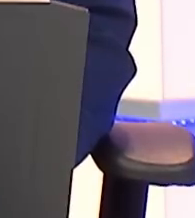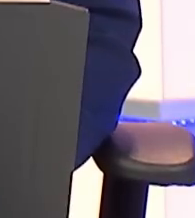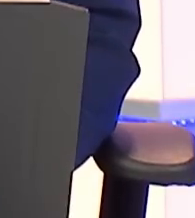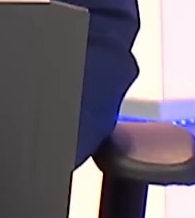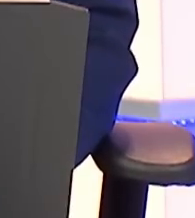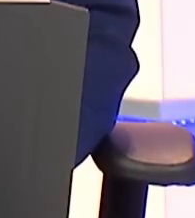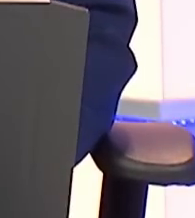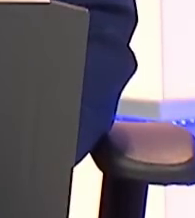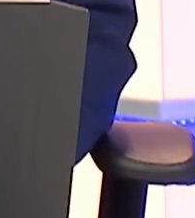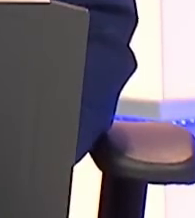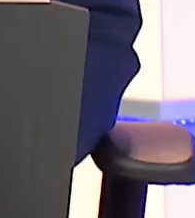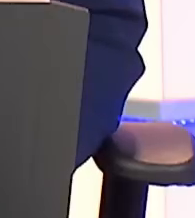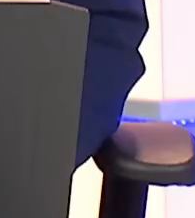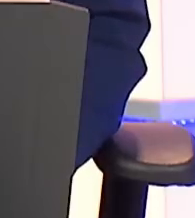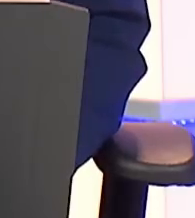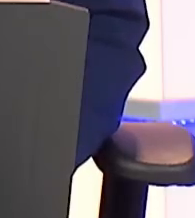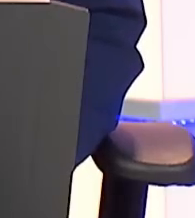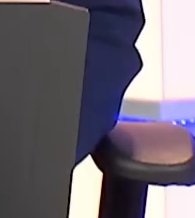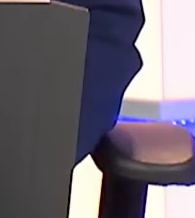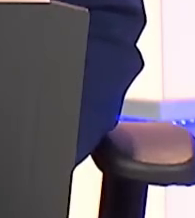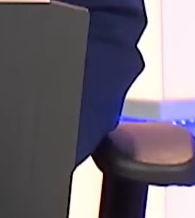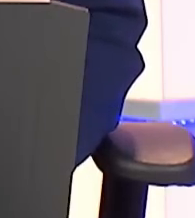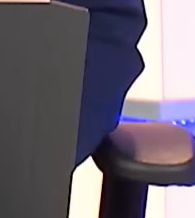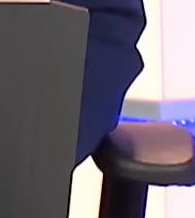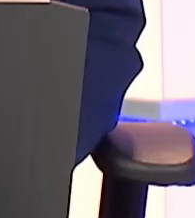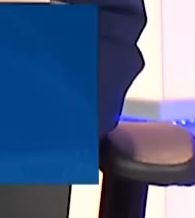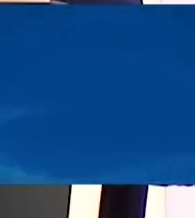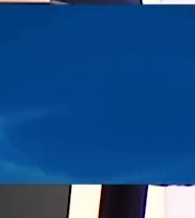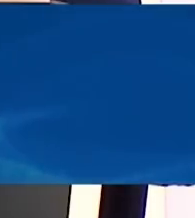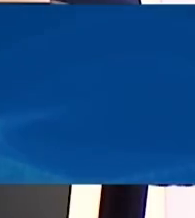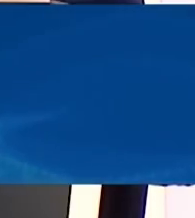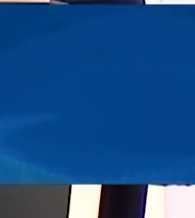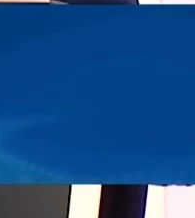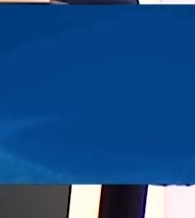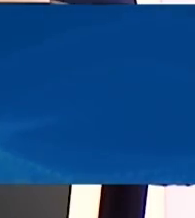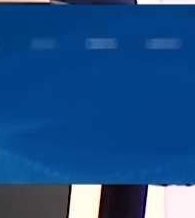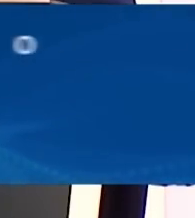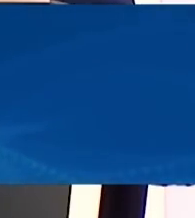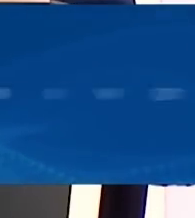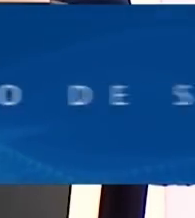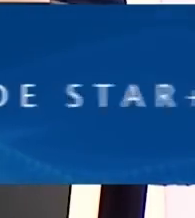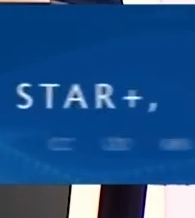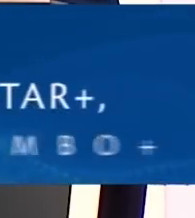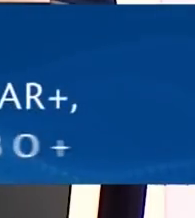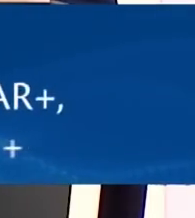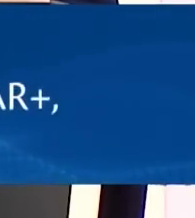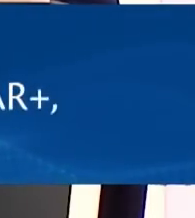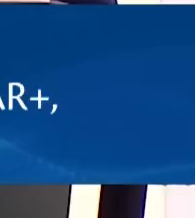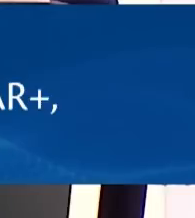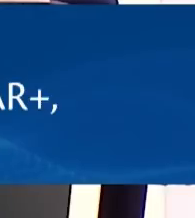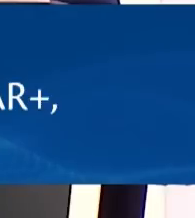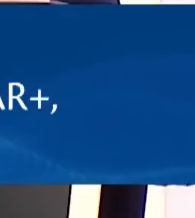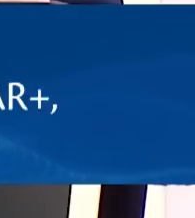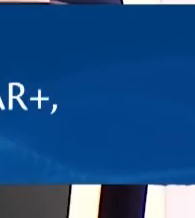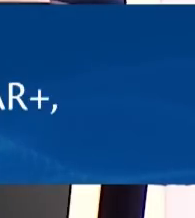Marvel de Star Wars de National Geographic junto con las mejores series y deportes en vivo de Star Plus los encontrarás en combo Plus activarlo ahora y